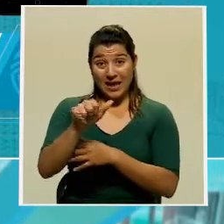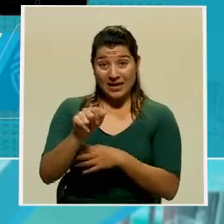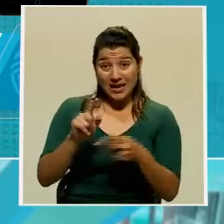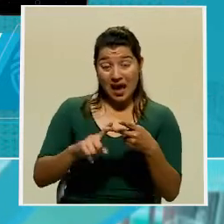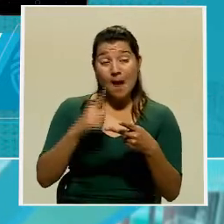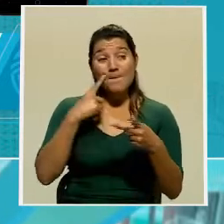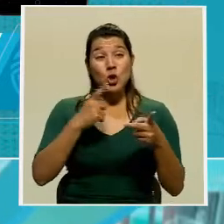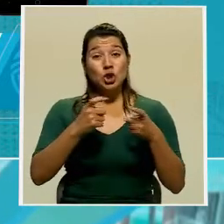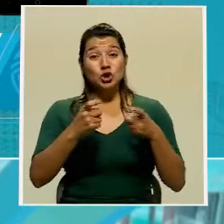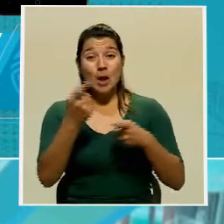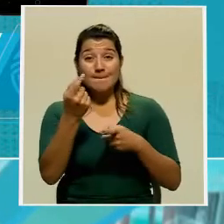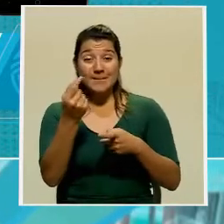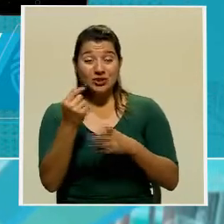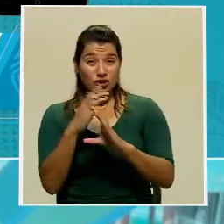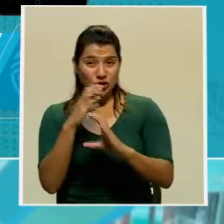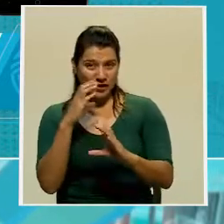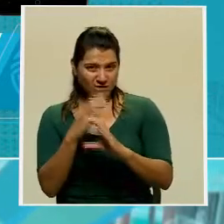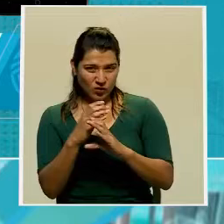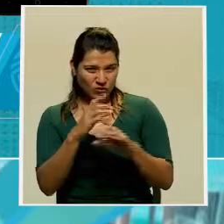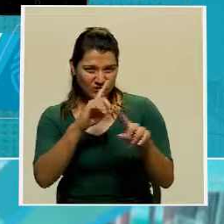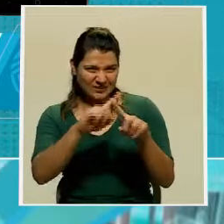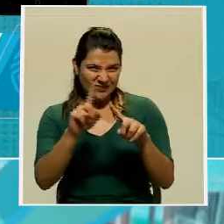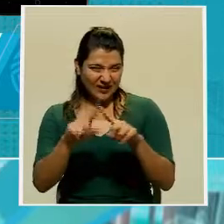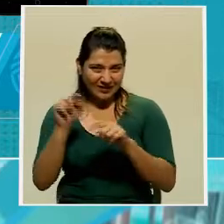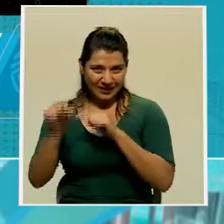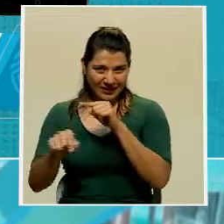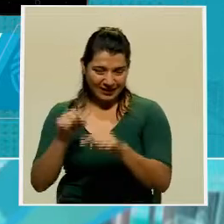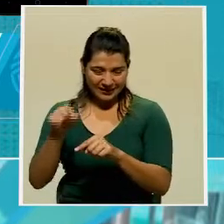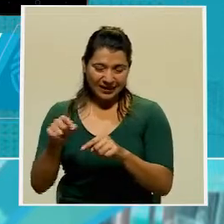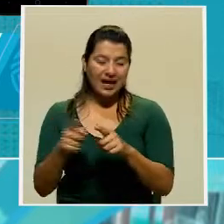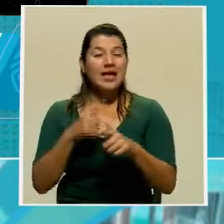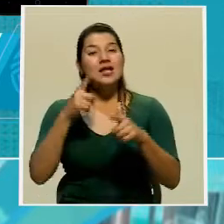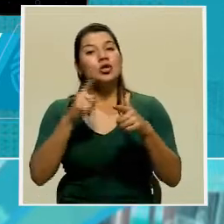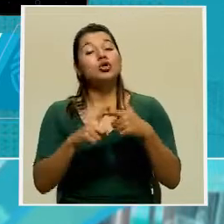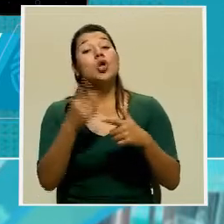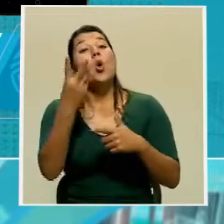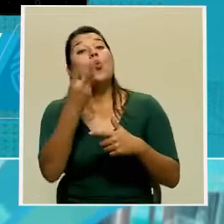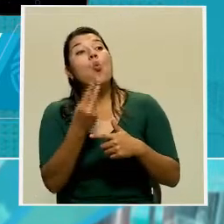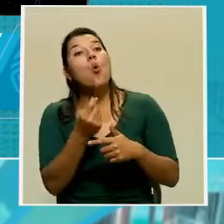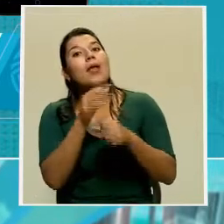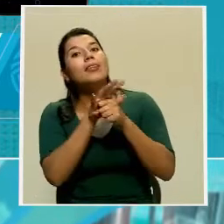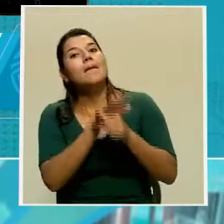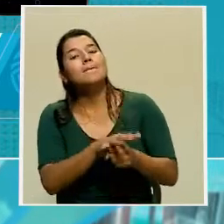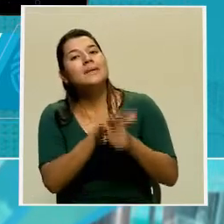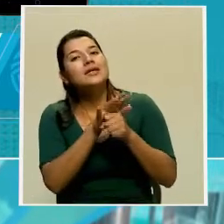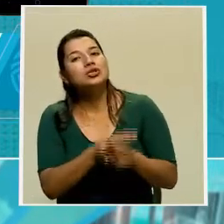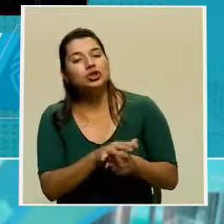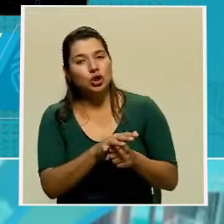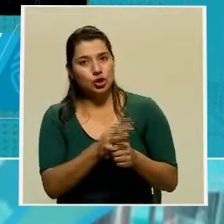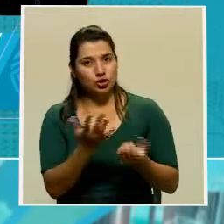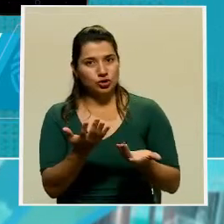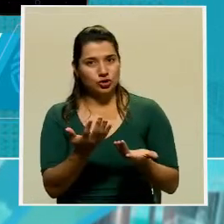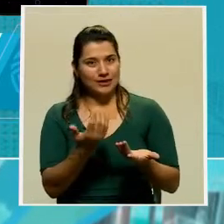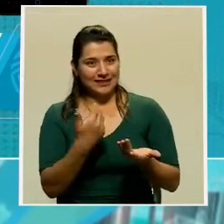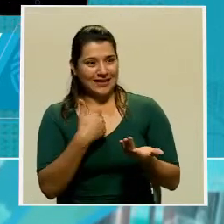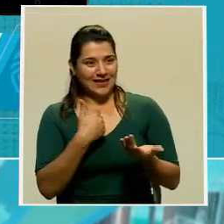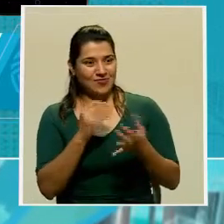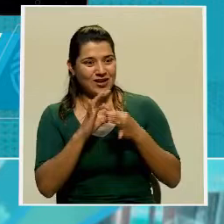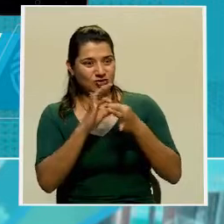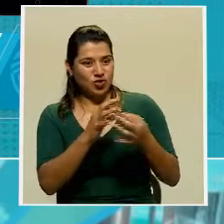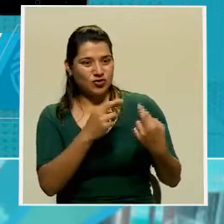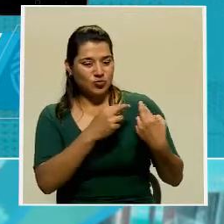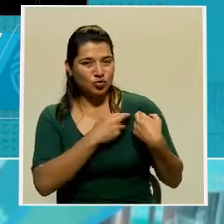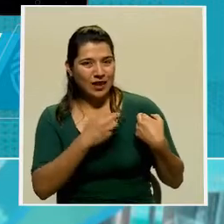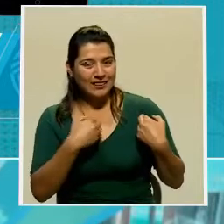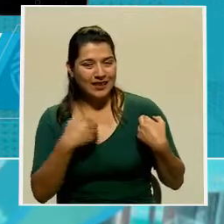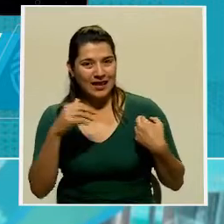autobuseros, entre otras. ¿Cuánto lobby o presiones hay sobre la gestión de la ARECEP?